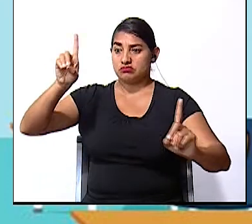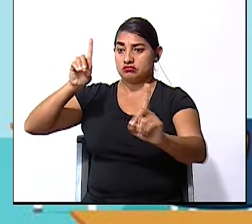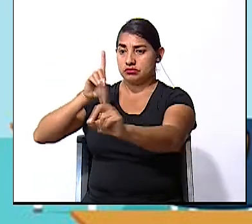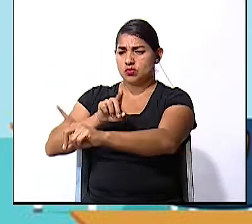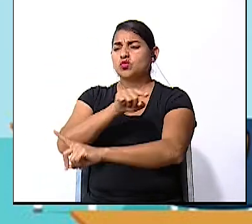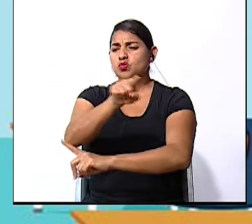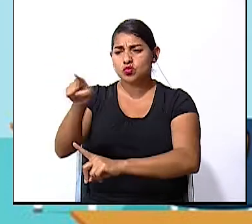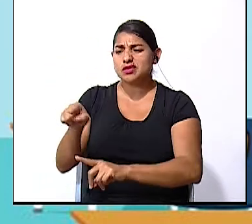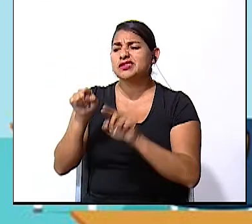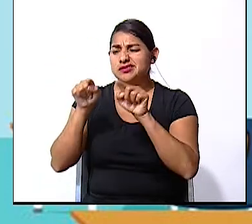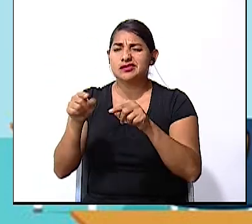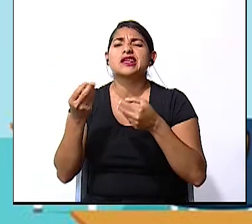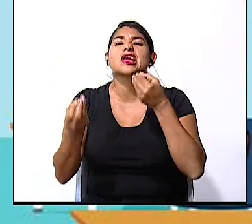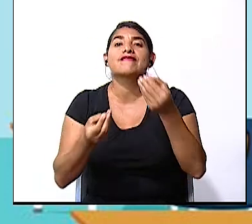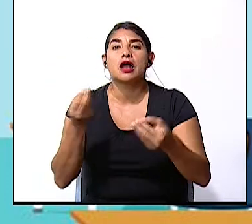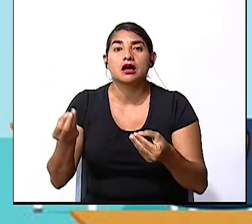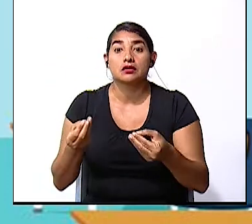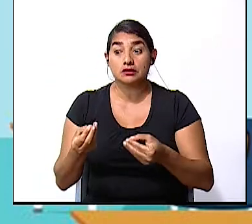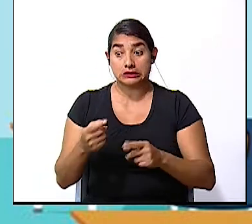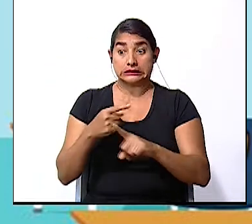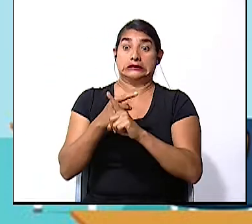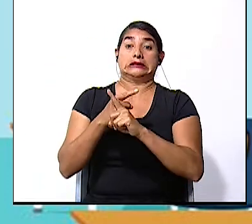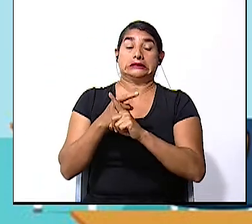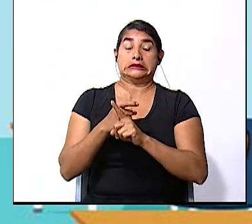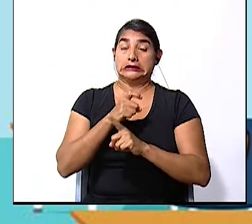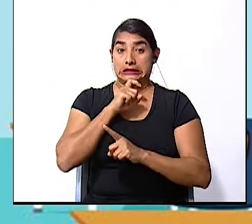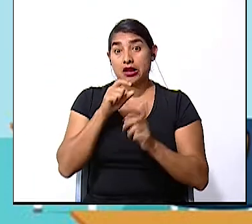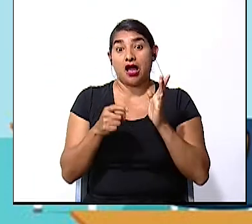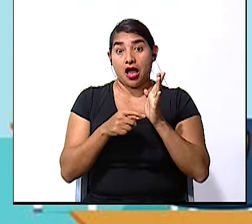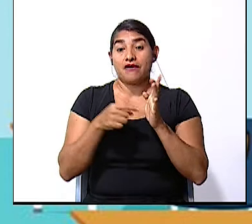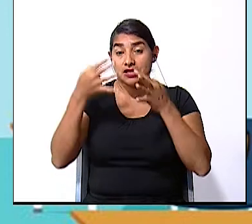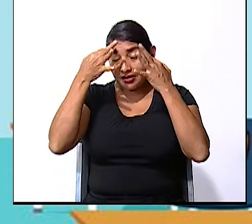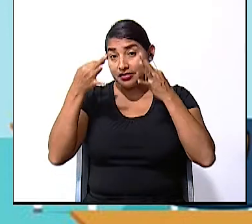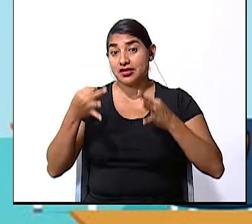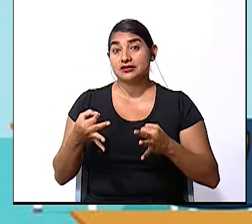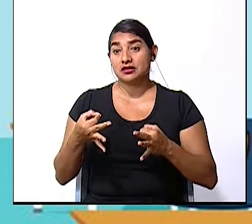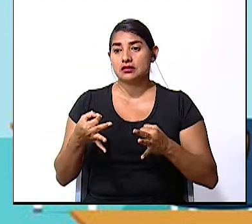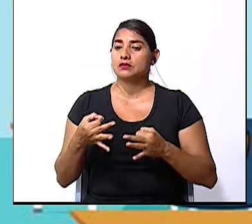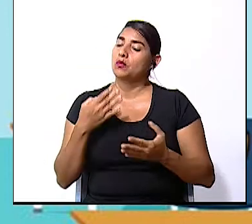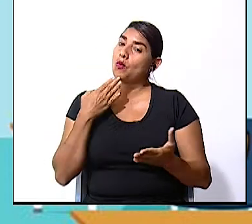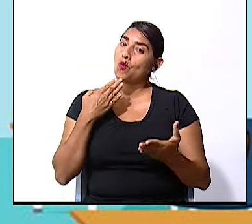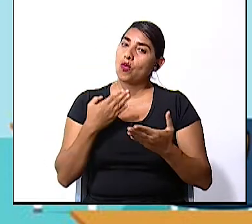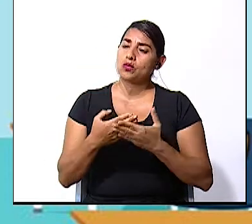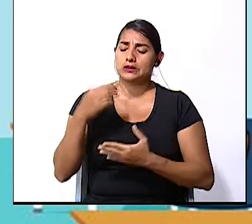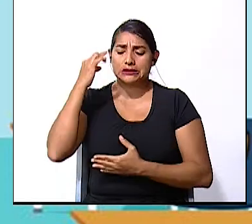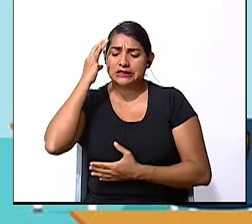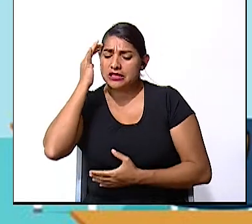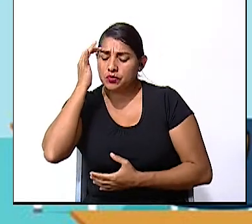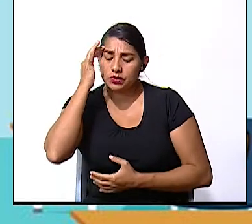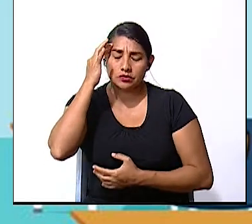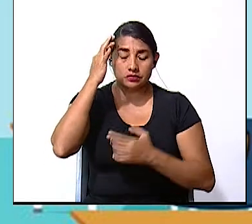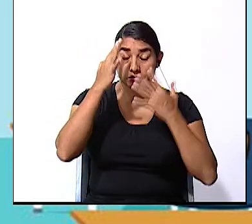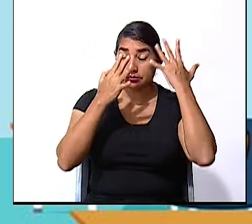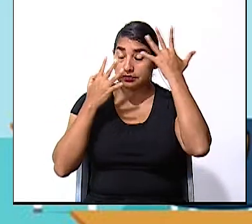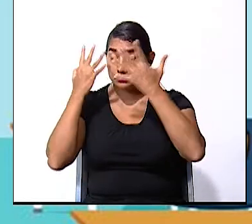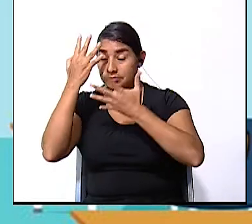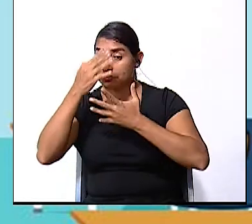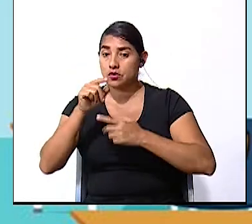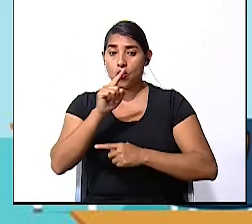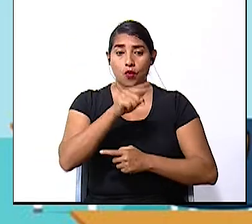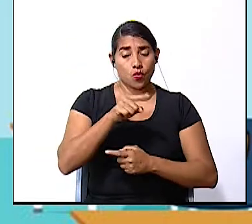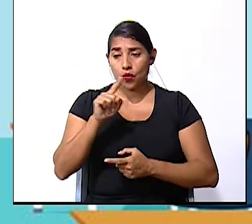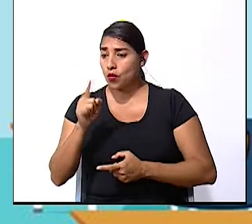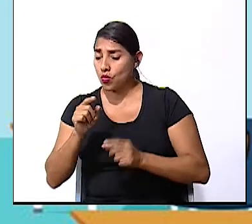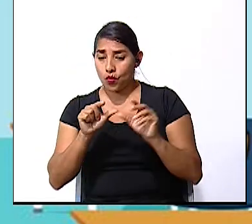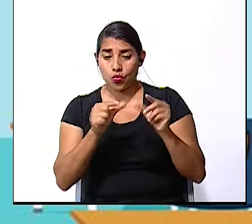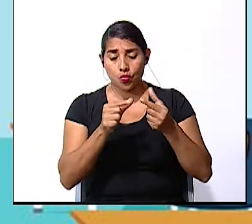ustedes? Es complicado, ¿verdad? A veces. Bueno, esta incertidumbre que hubo entre unos